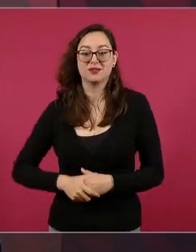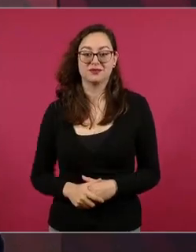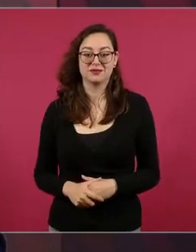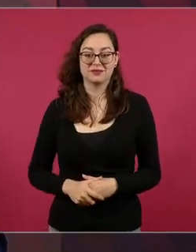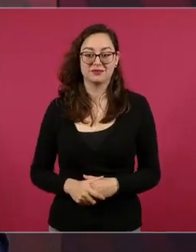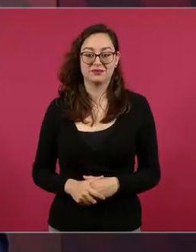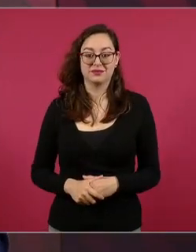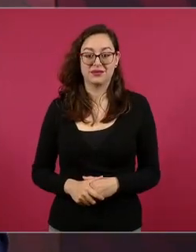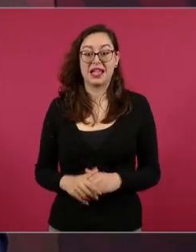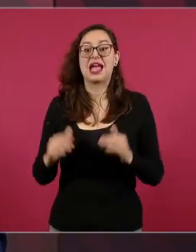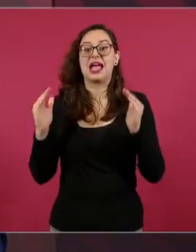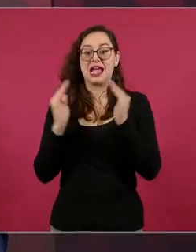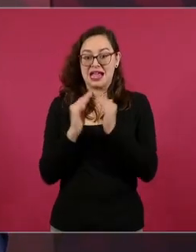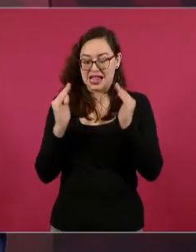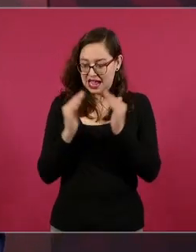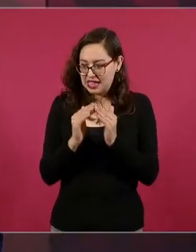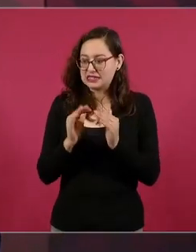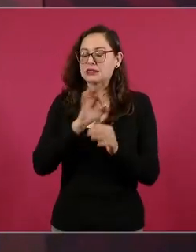buenas,